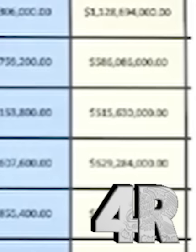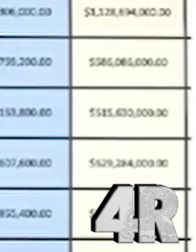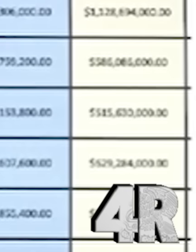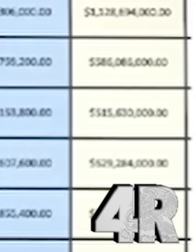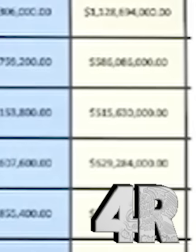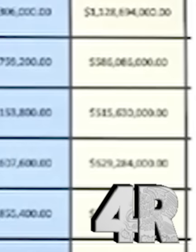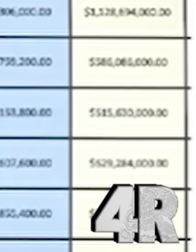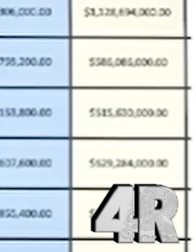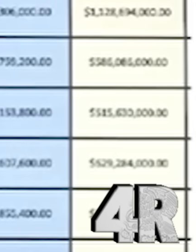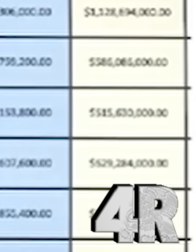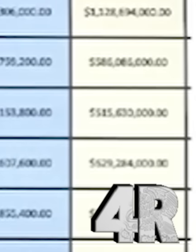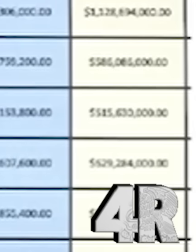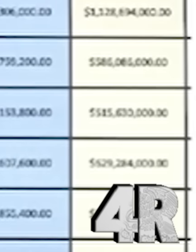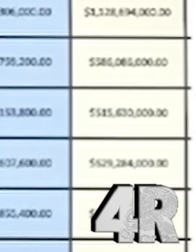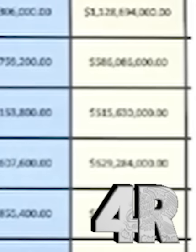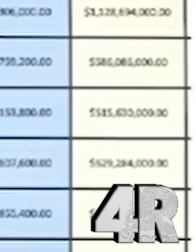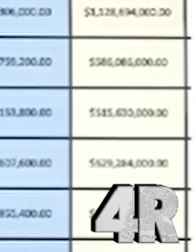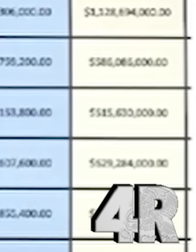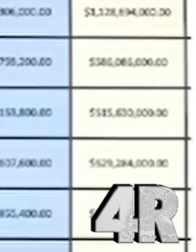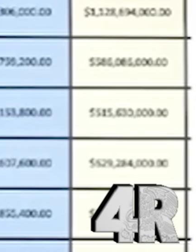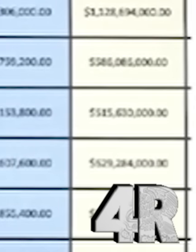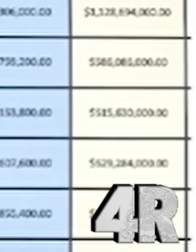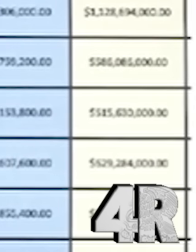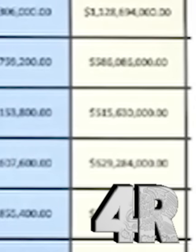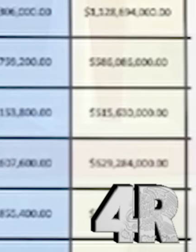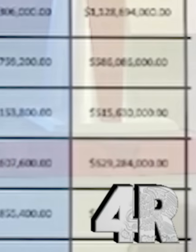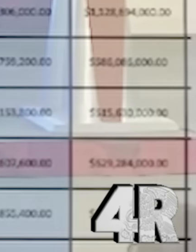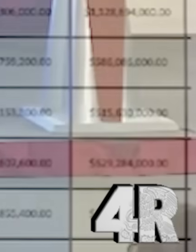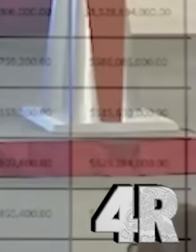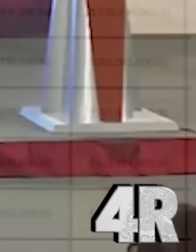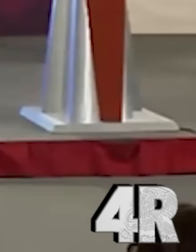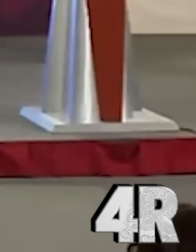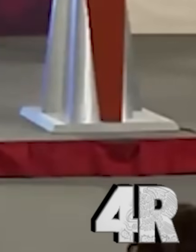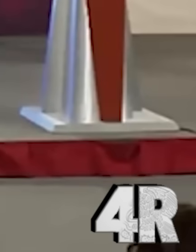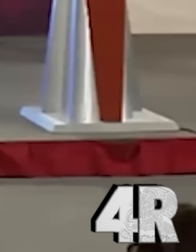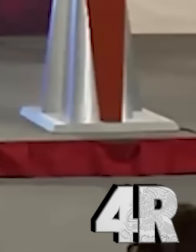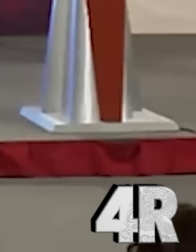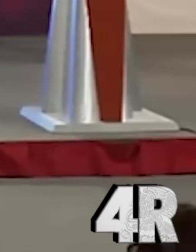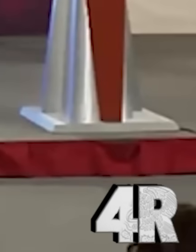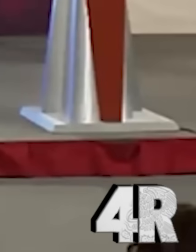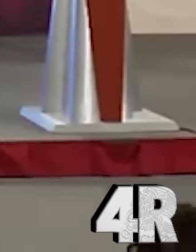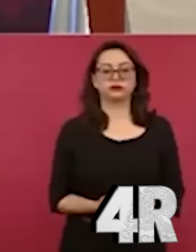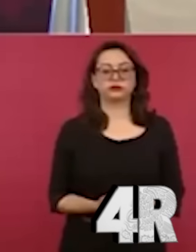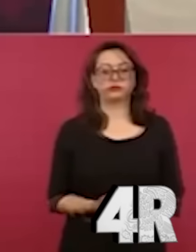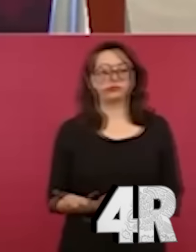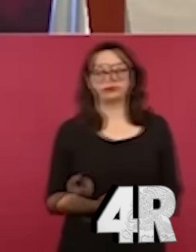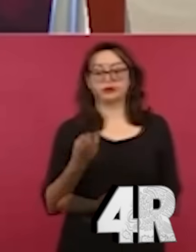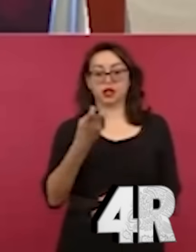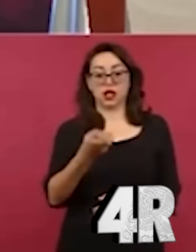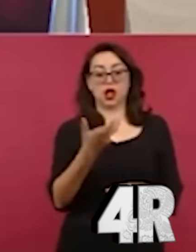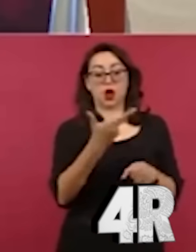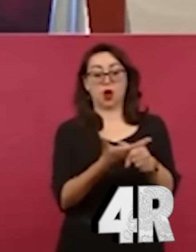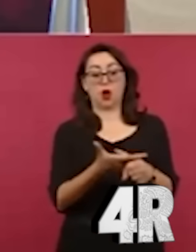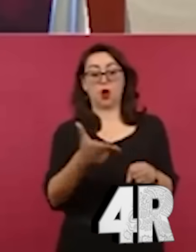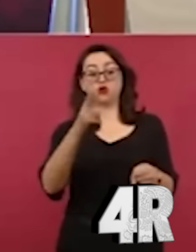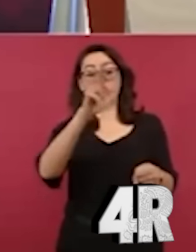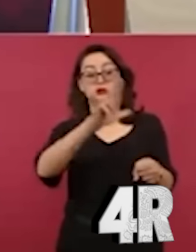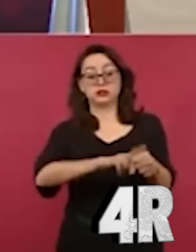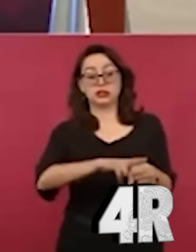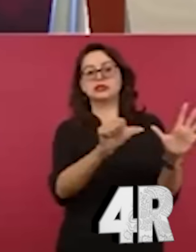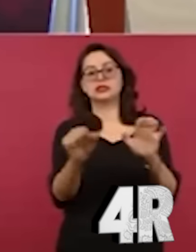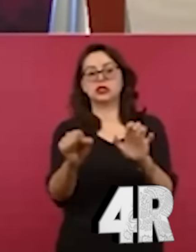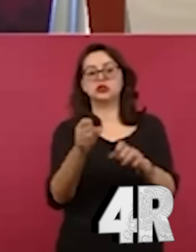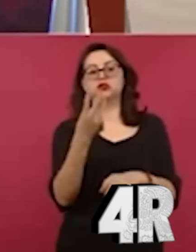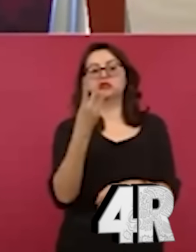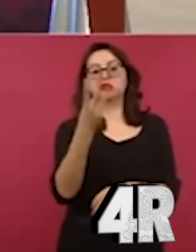hospital, 603. Ya nada más, para no... La otra tabla es cuánto pagamos, por lo que vale